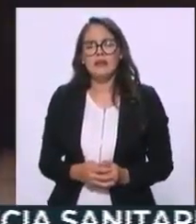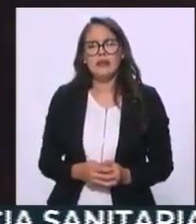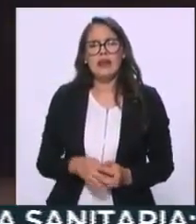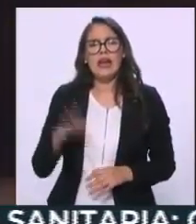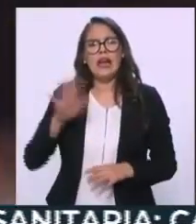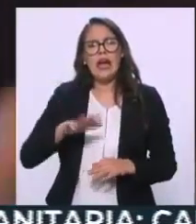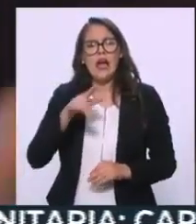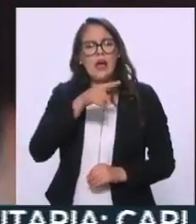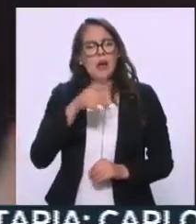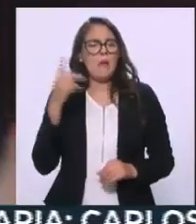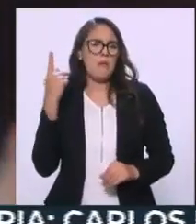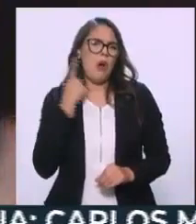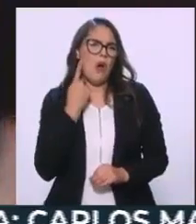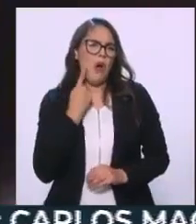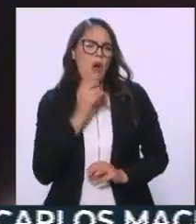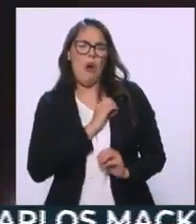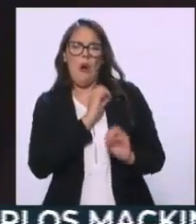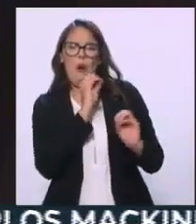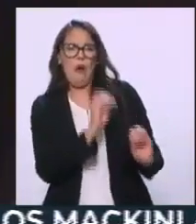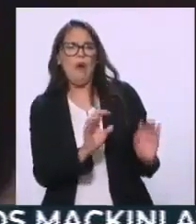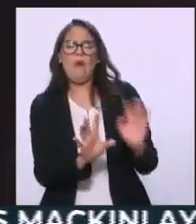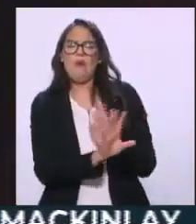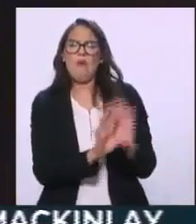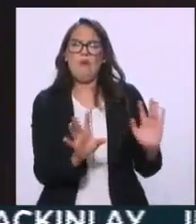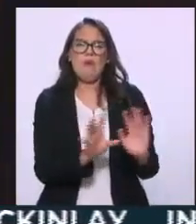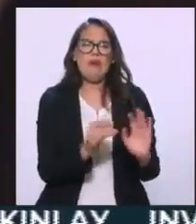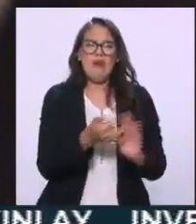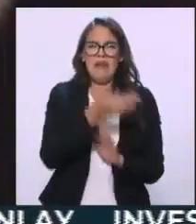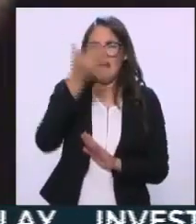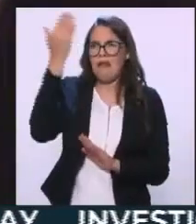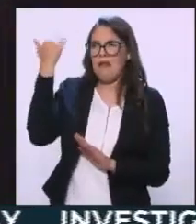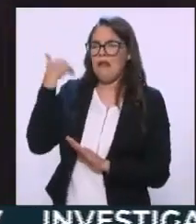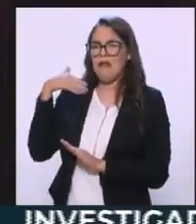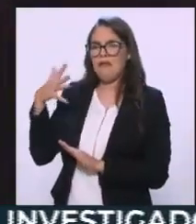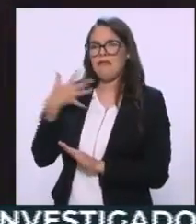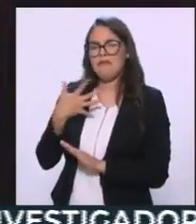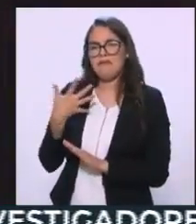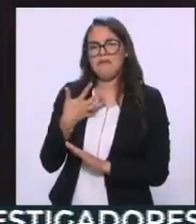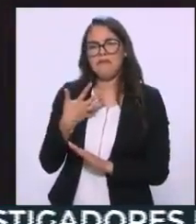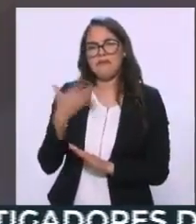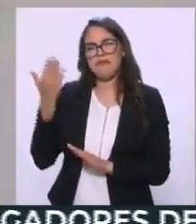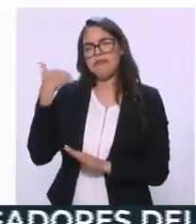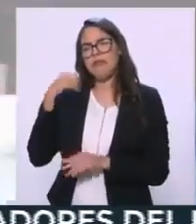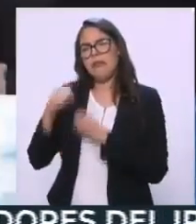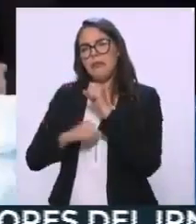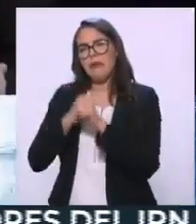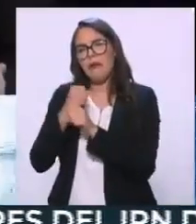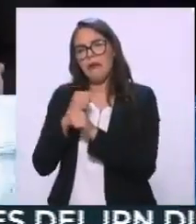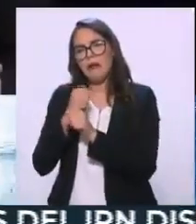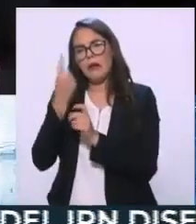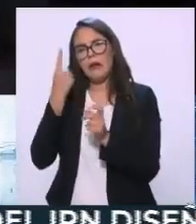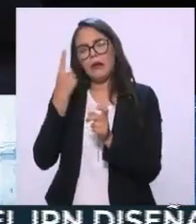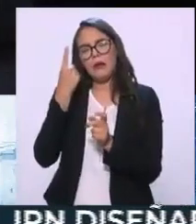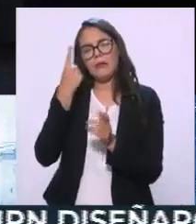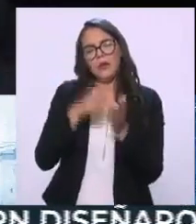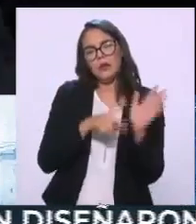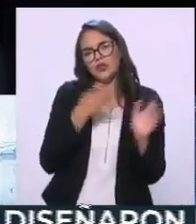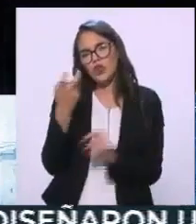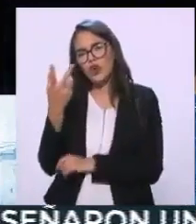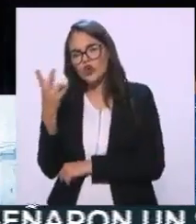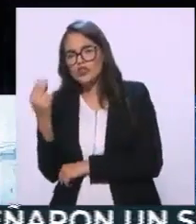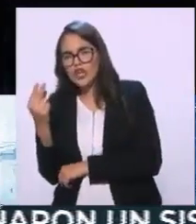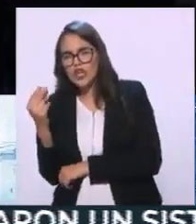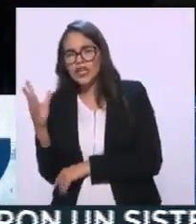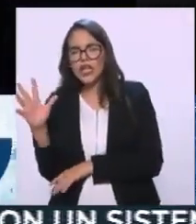odio a la política que ya se generó en el siglo pasado a partir de los años 80, la falta